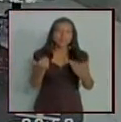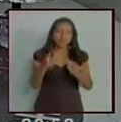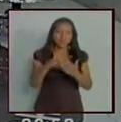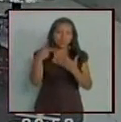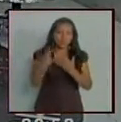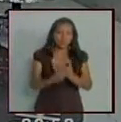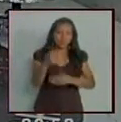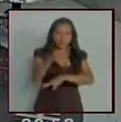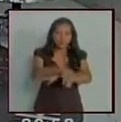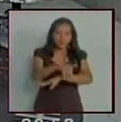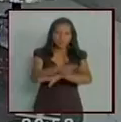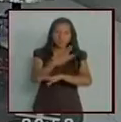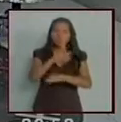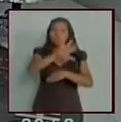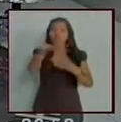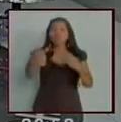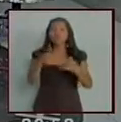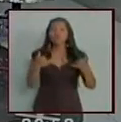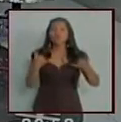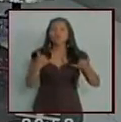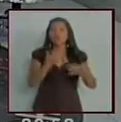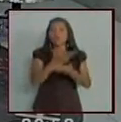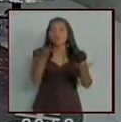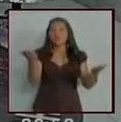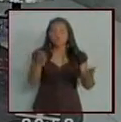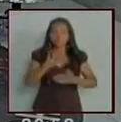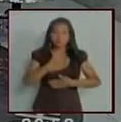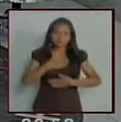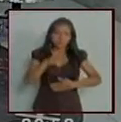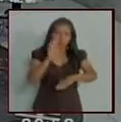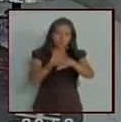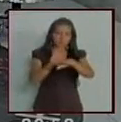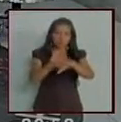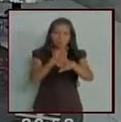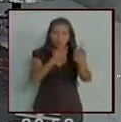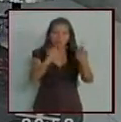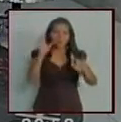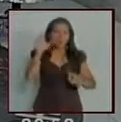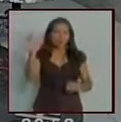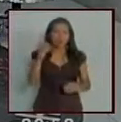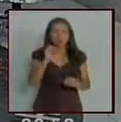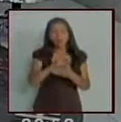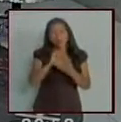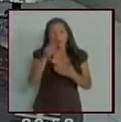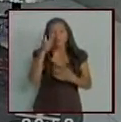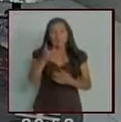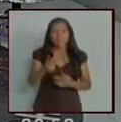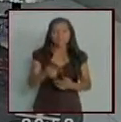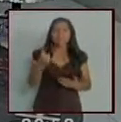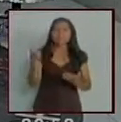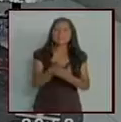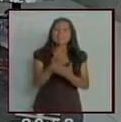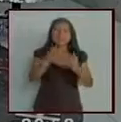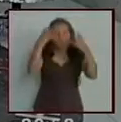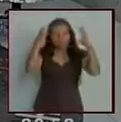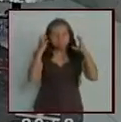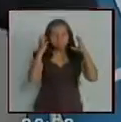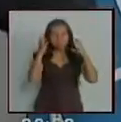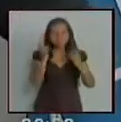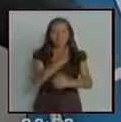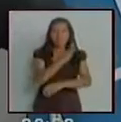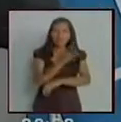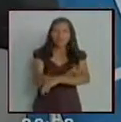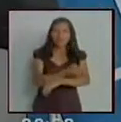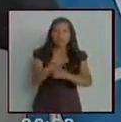acá y dirigirnos sobre todo a esos chiquillos que nos están escuchando ahora o nos están viendo en este momento en cualquier punto del país, siempre con sus audífonos de